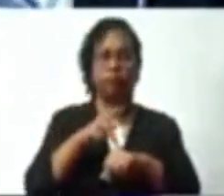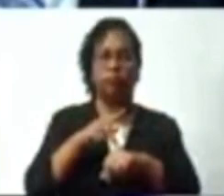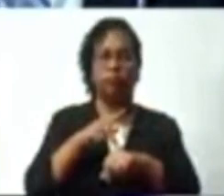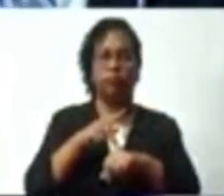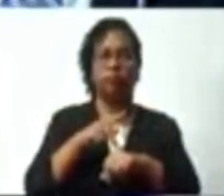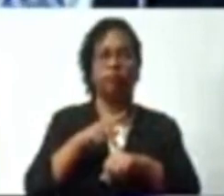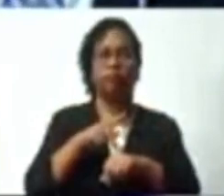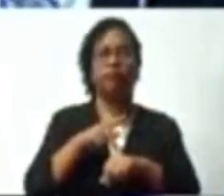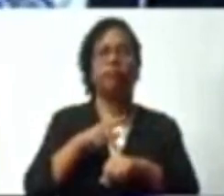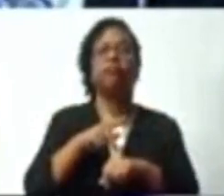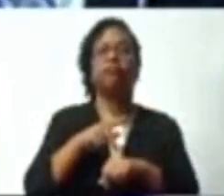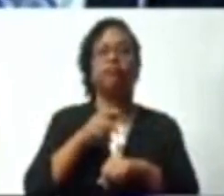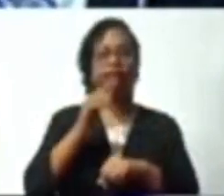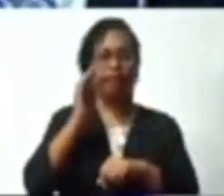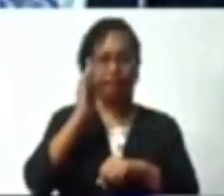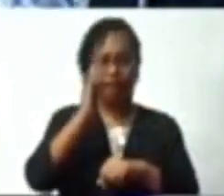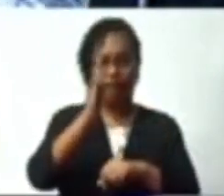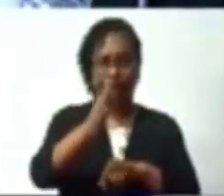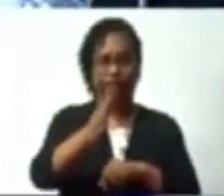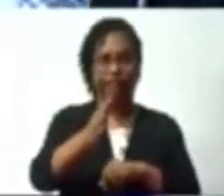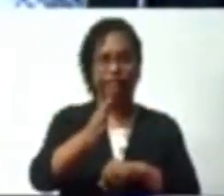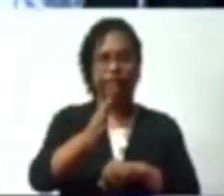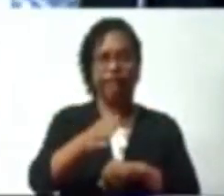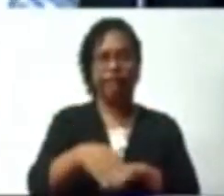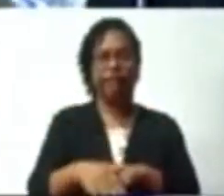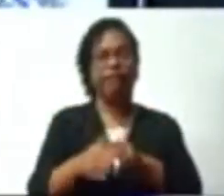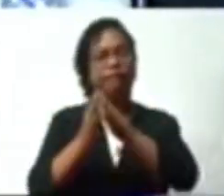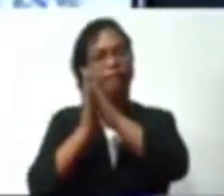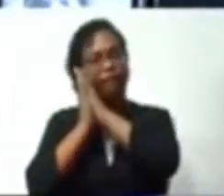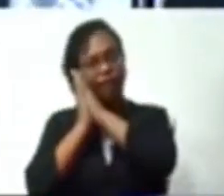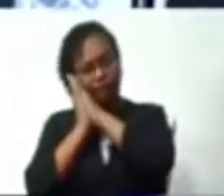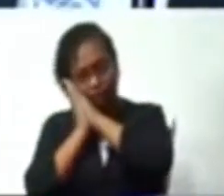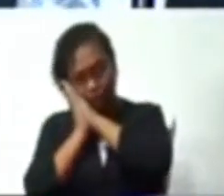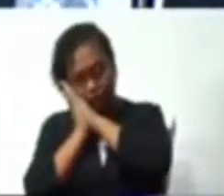en la provincia y se levanta para ver